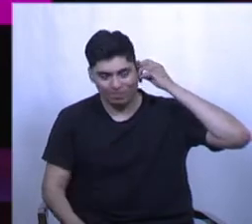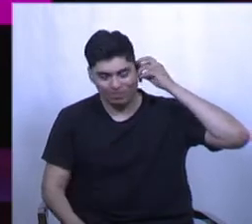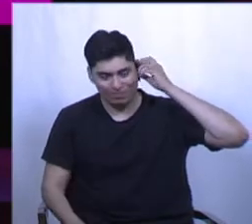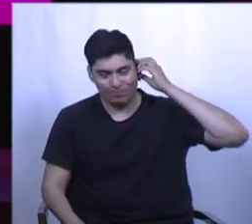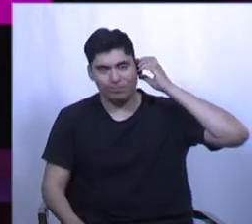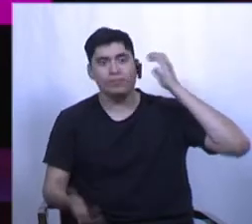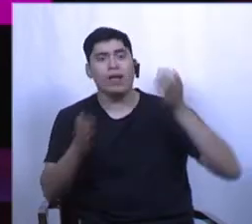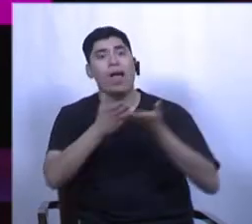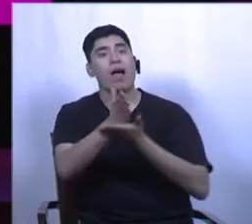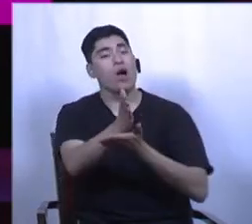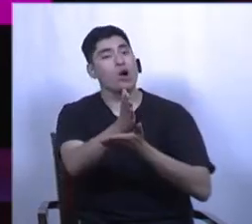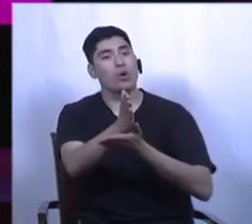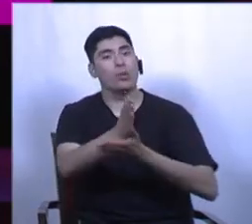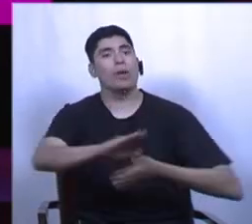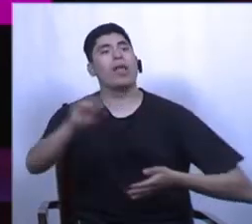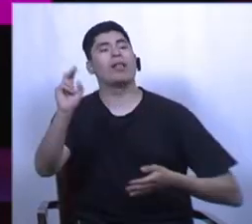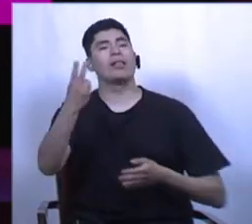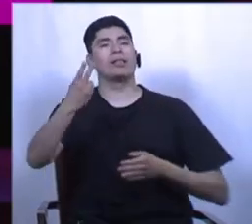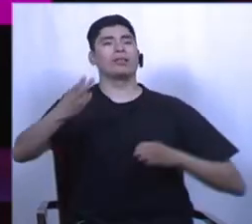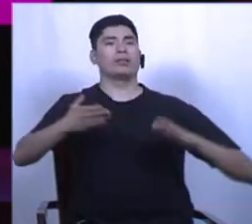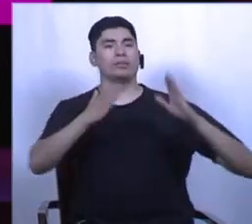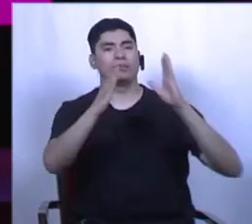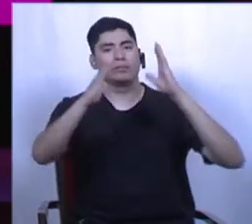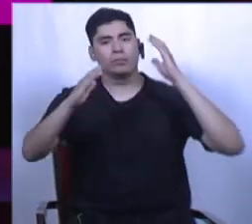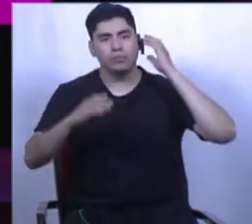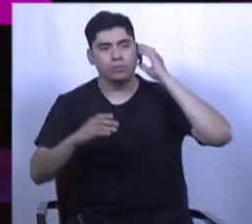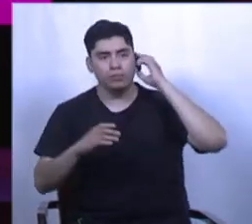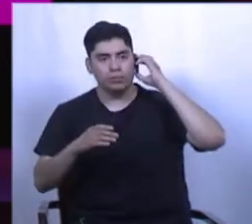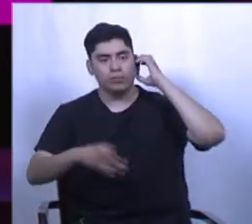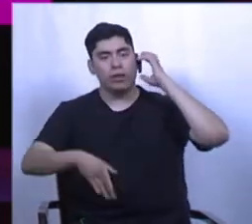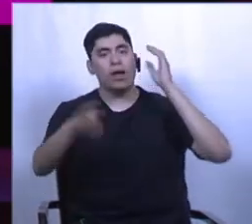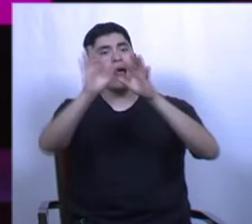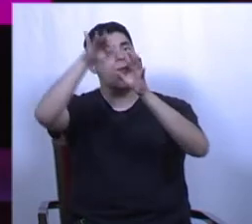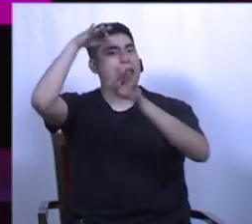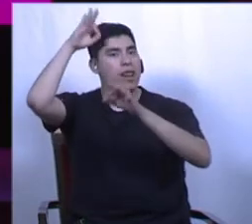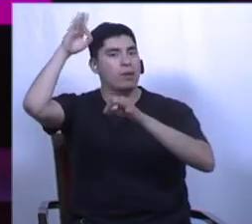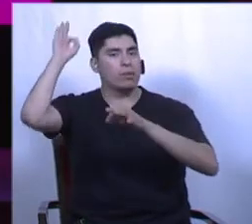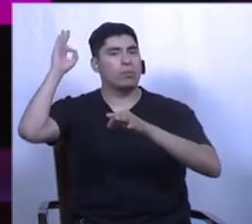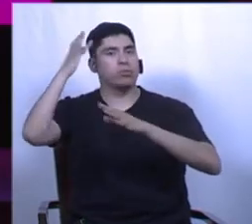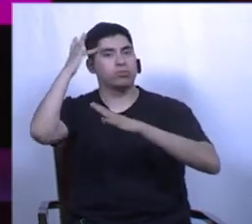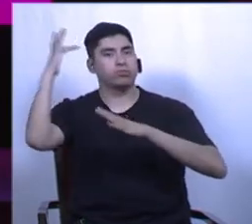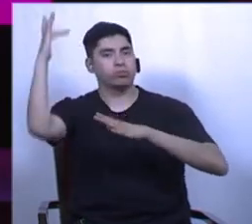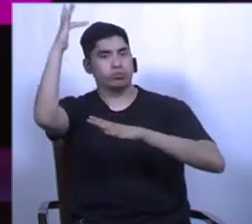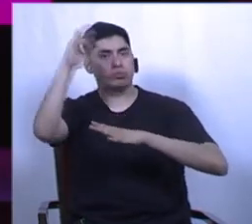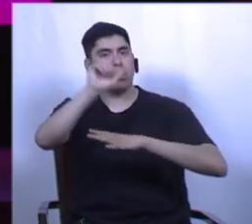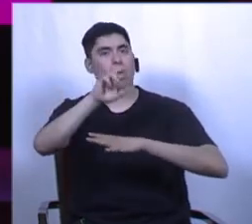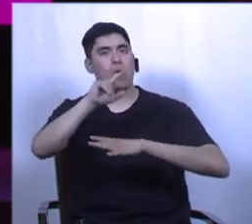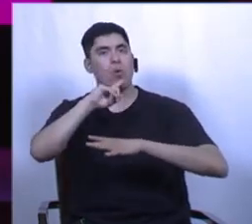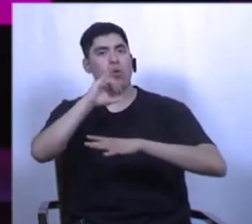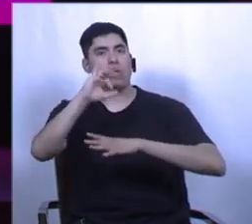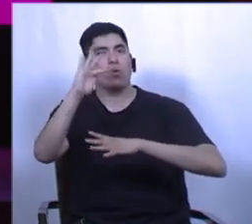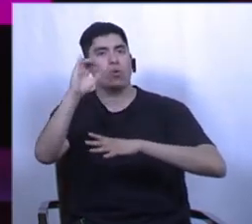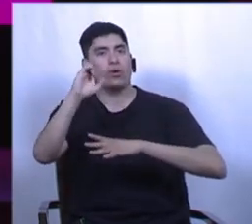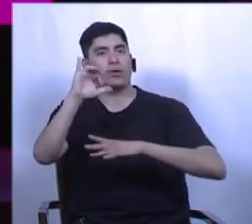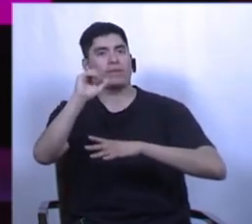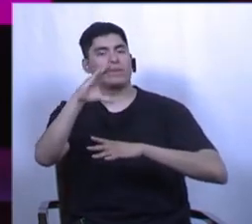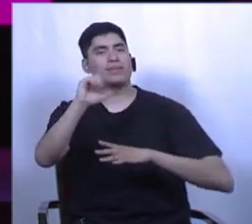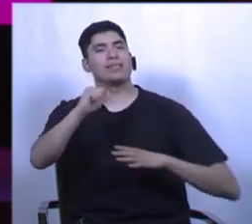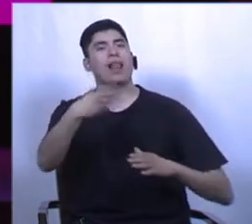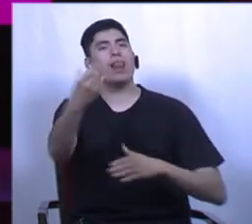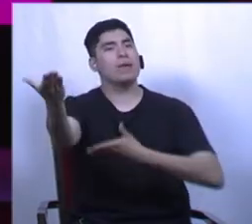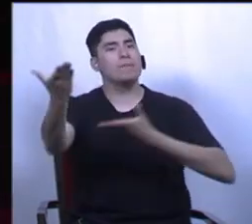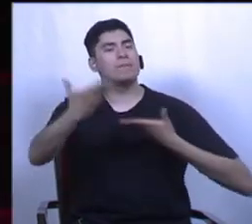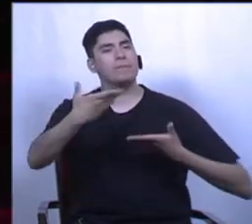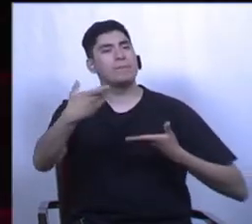Damos comienzo al segundo bloque del día de hoy, denominado Neurociencia e Inteligencia Artificial. Invitamos a